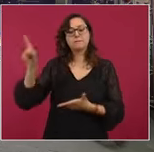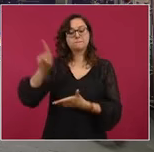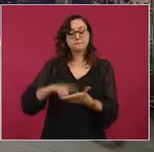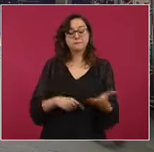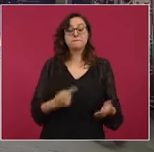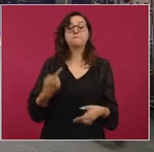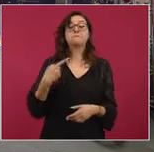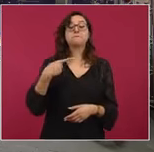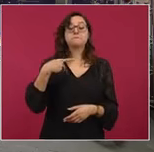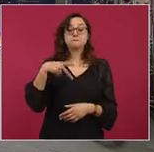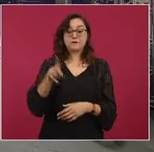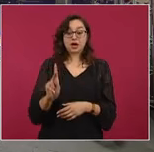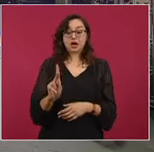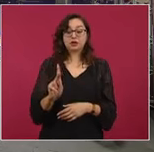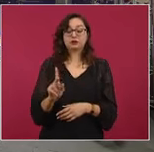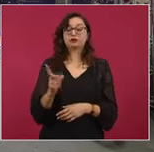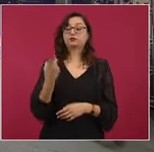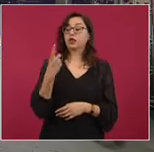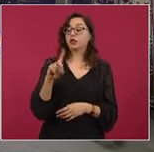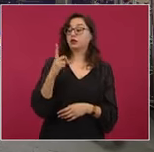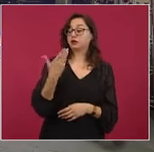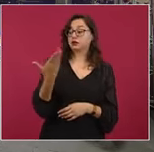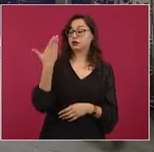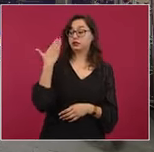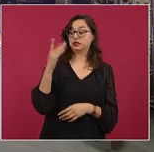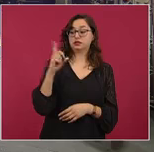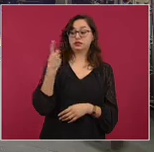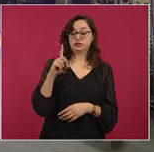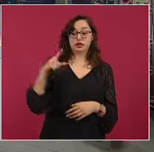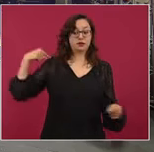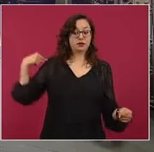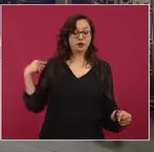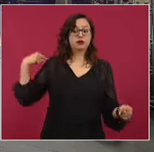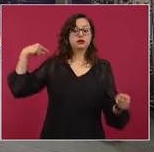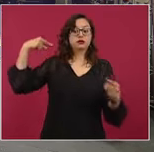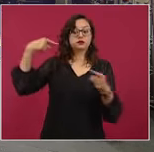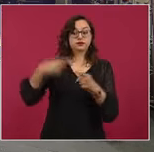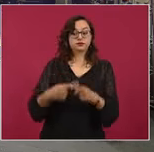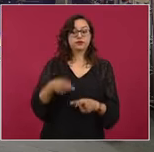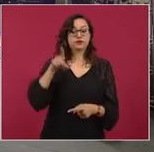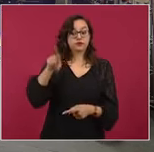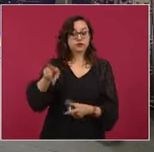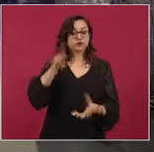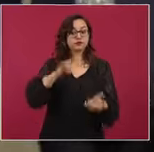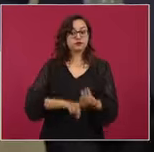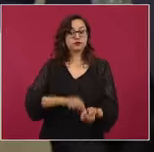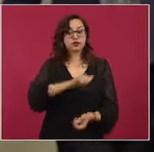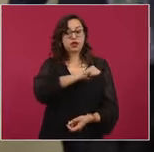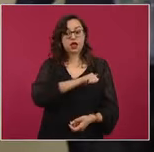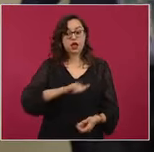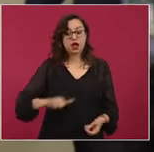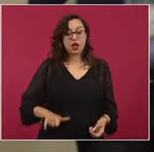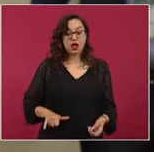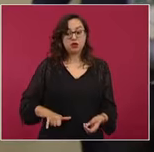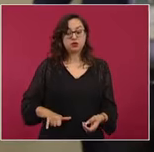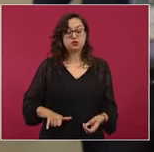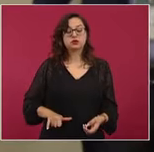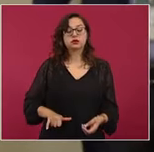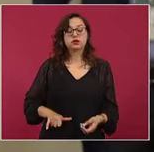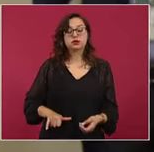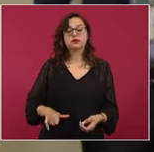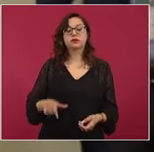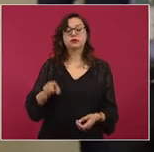embargo, desde diciembre pasado al día de hoy, que el Ayuntamiento Tuxpeño